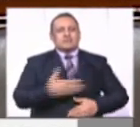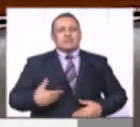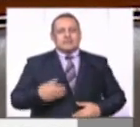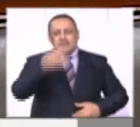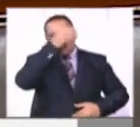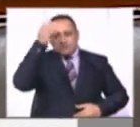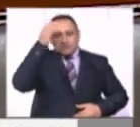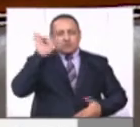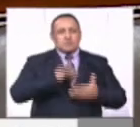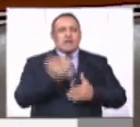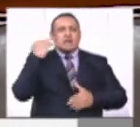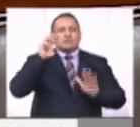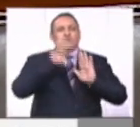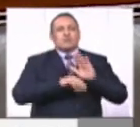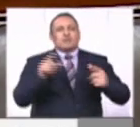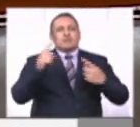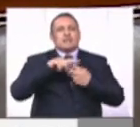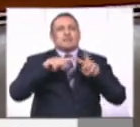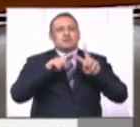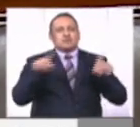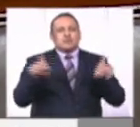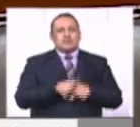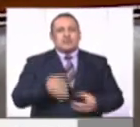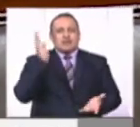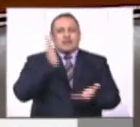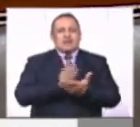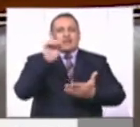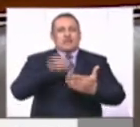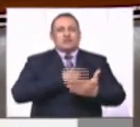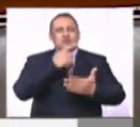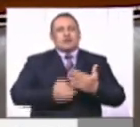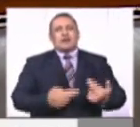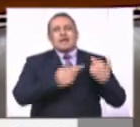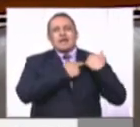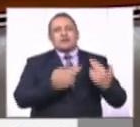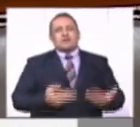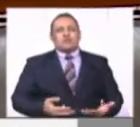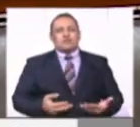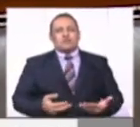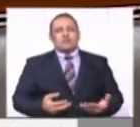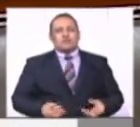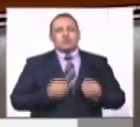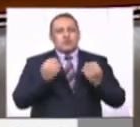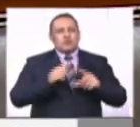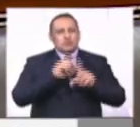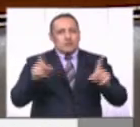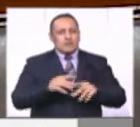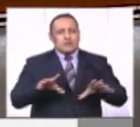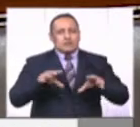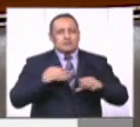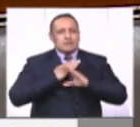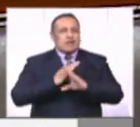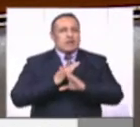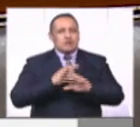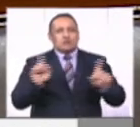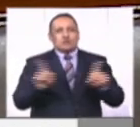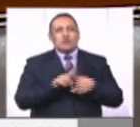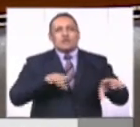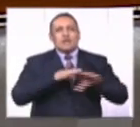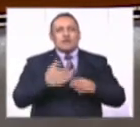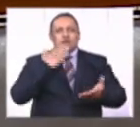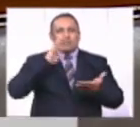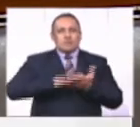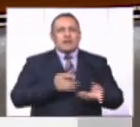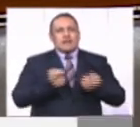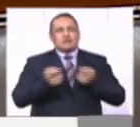públicamente en programa de televisión que lo cesaran en el cargo que no hay que negarlo le ha hecho un daño a